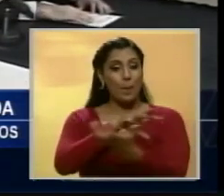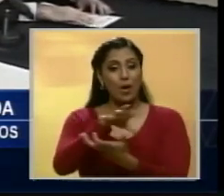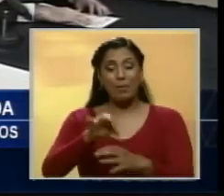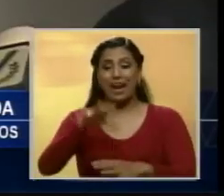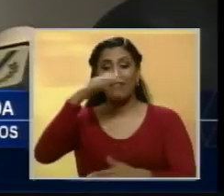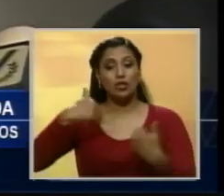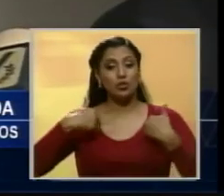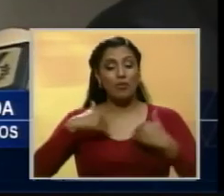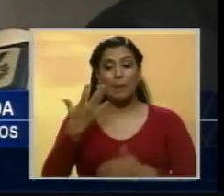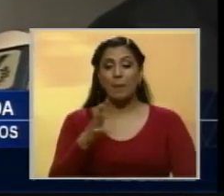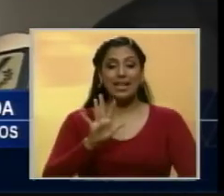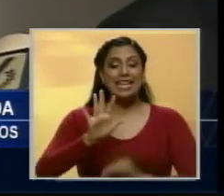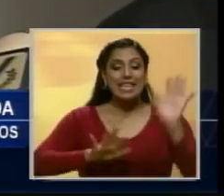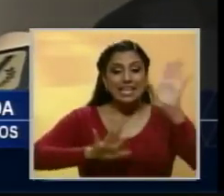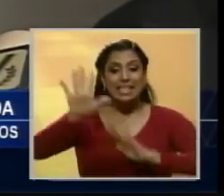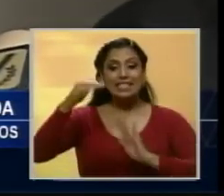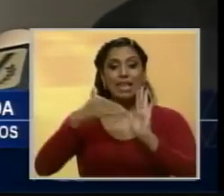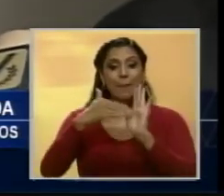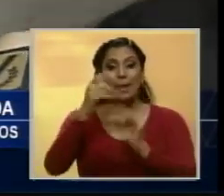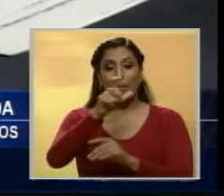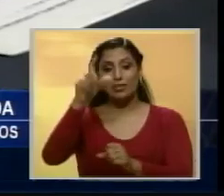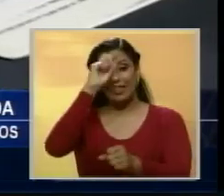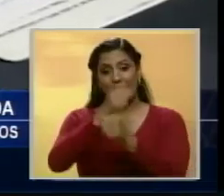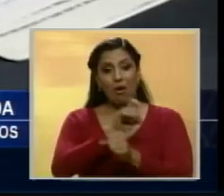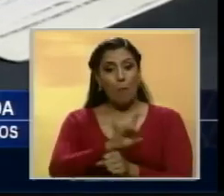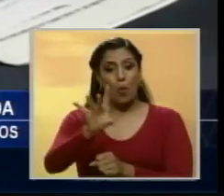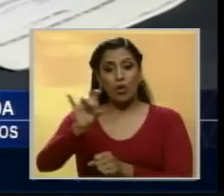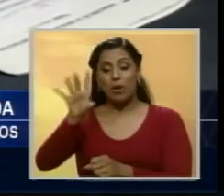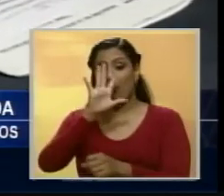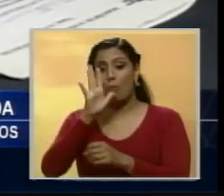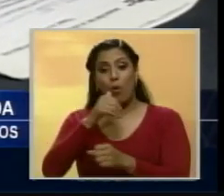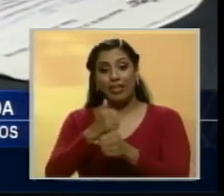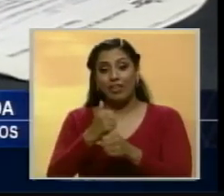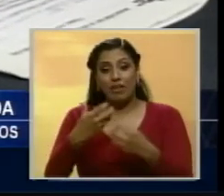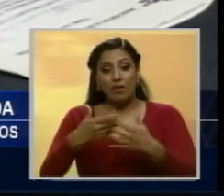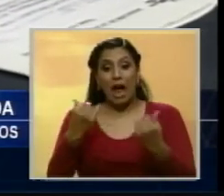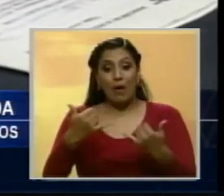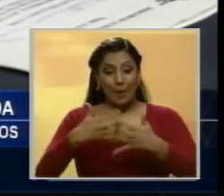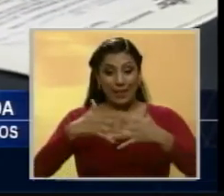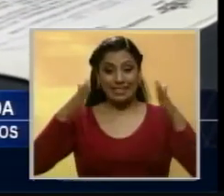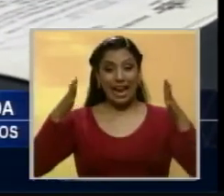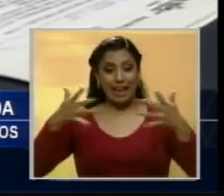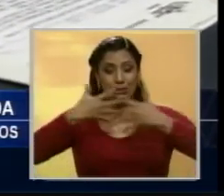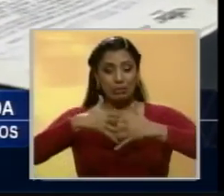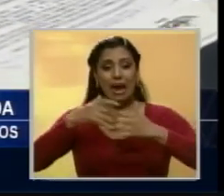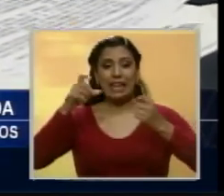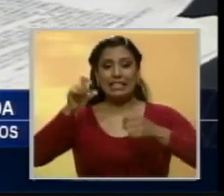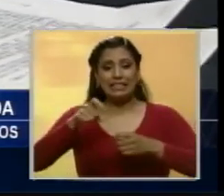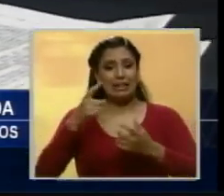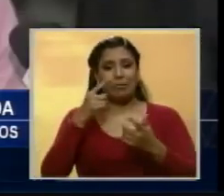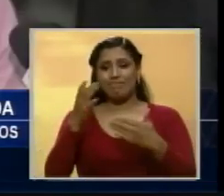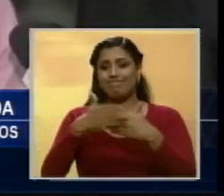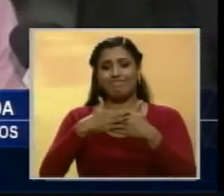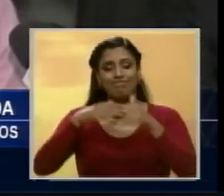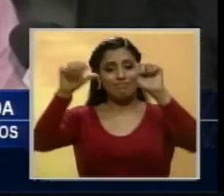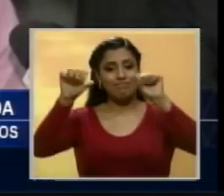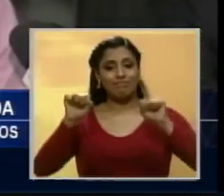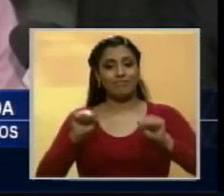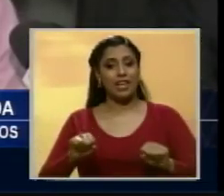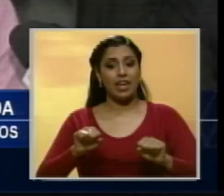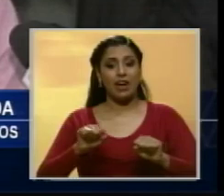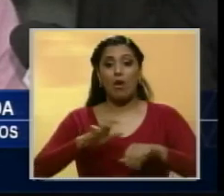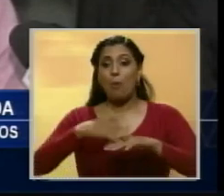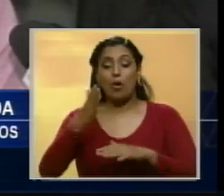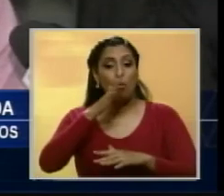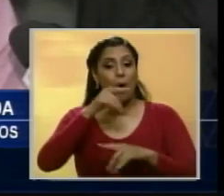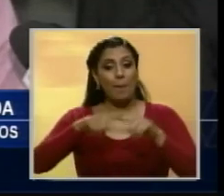ha afectado al menos 15.000 puestos de trabajo. Expresó que grandes empresas se han visto en la necesidad de cerrar sus puertas debido a